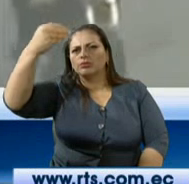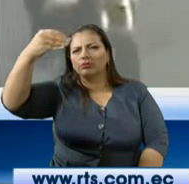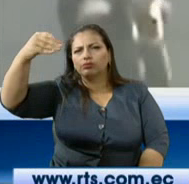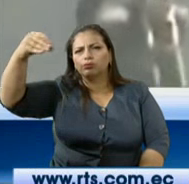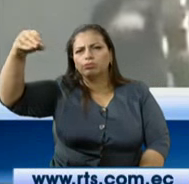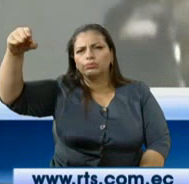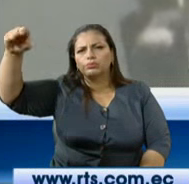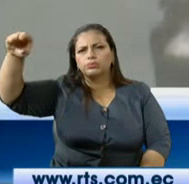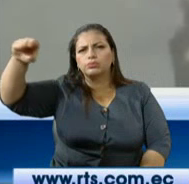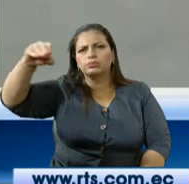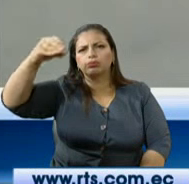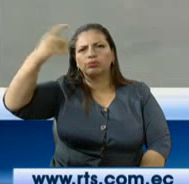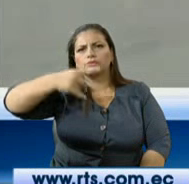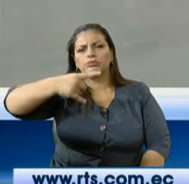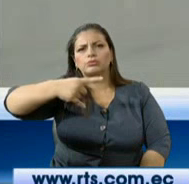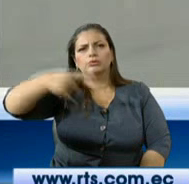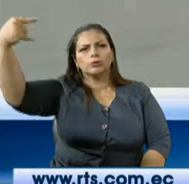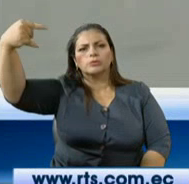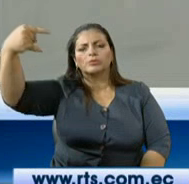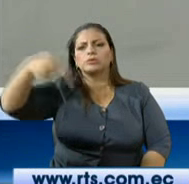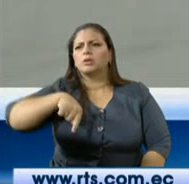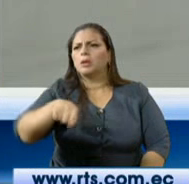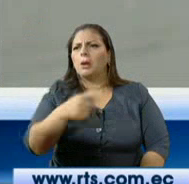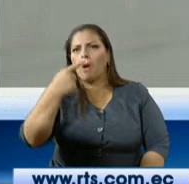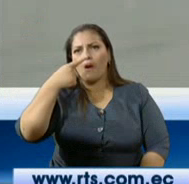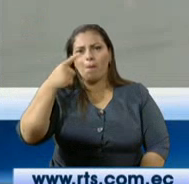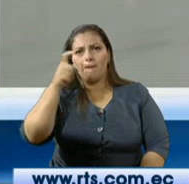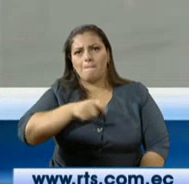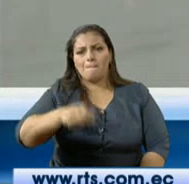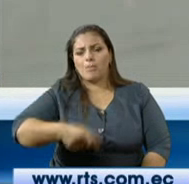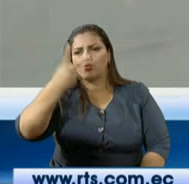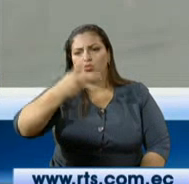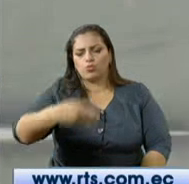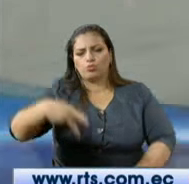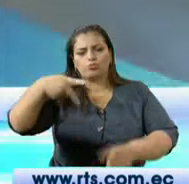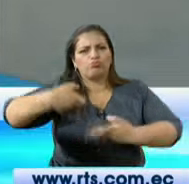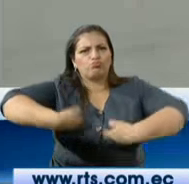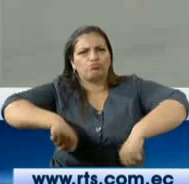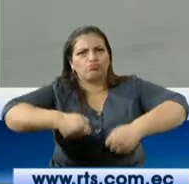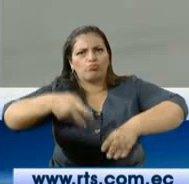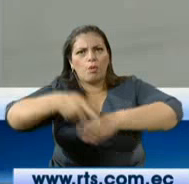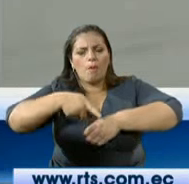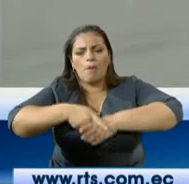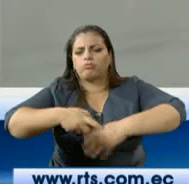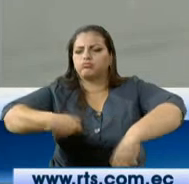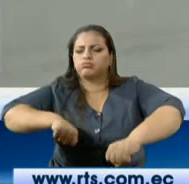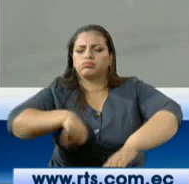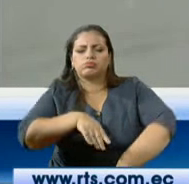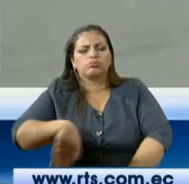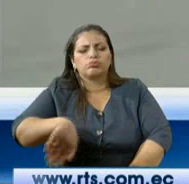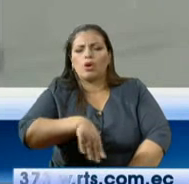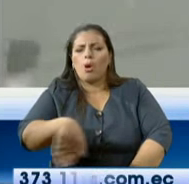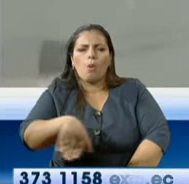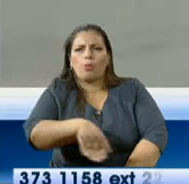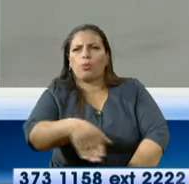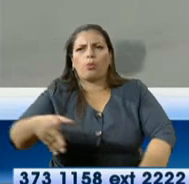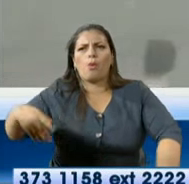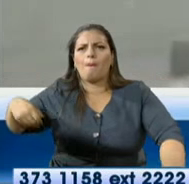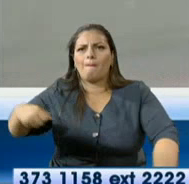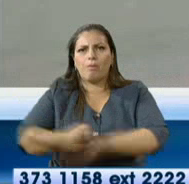instantes en los que dos personas en una moto se accidenten en la vía. Automáticamente los testigos y moradores del sector van al socorro